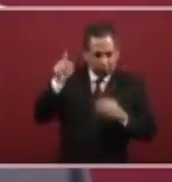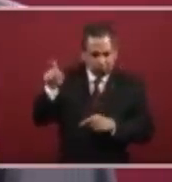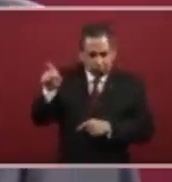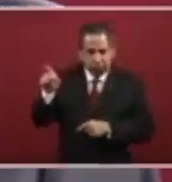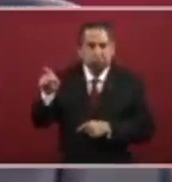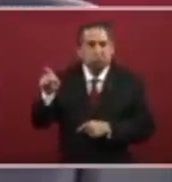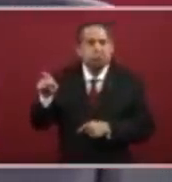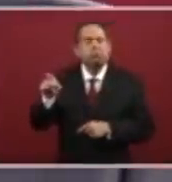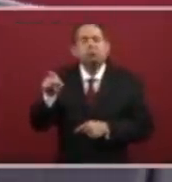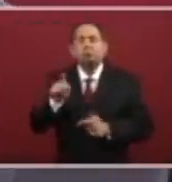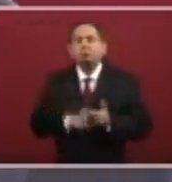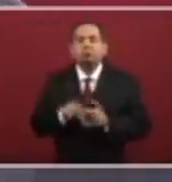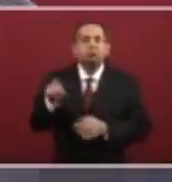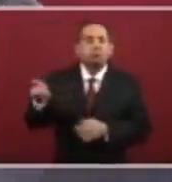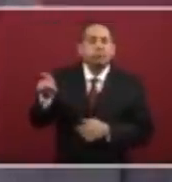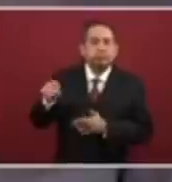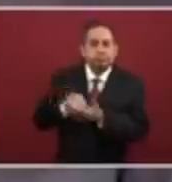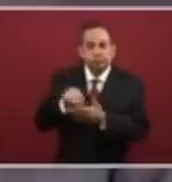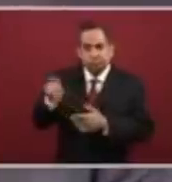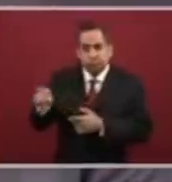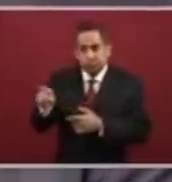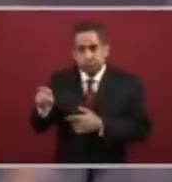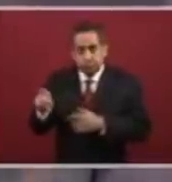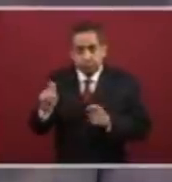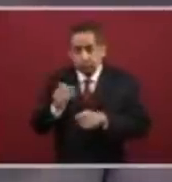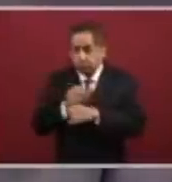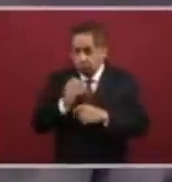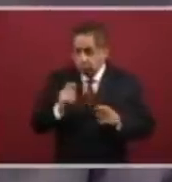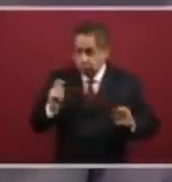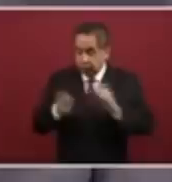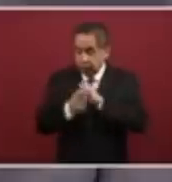están ahora, que son de los cambios